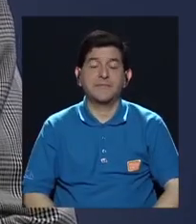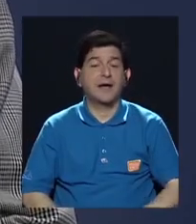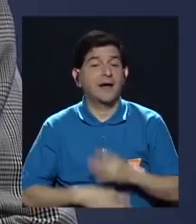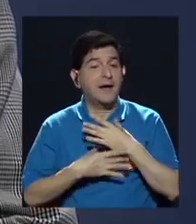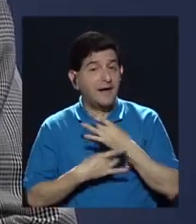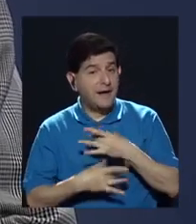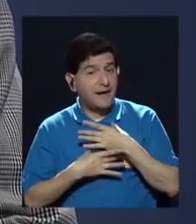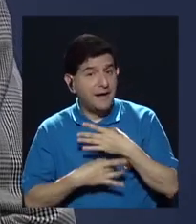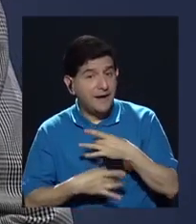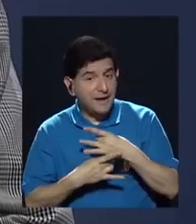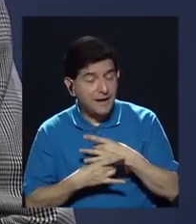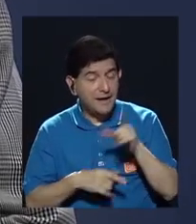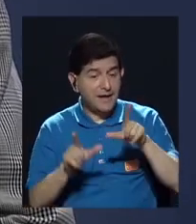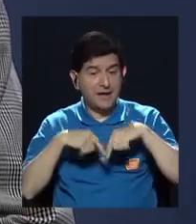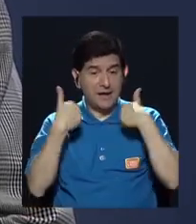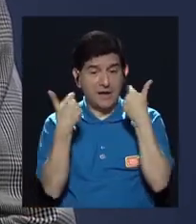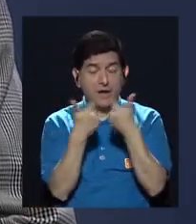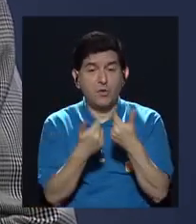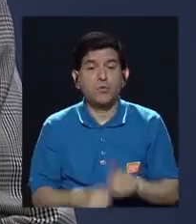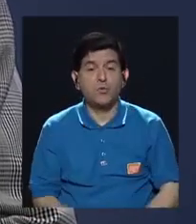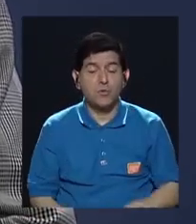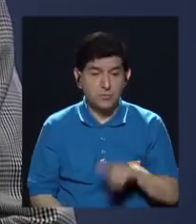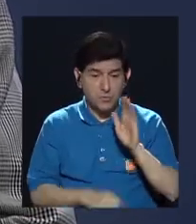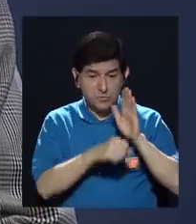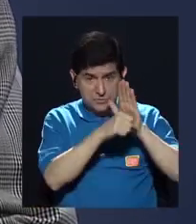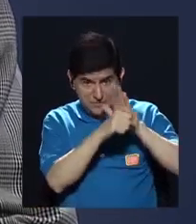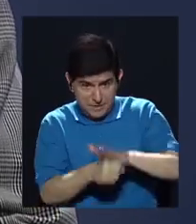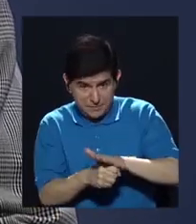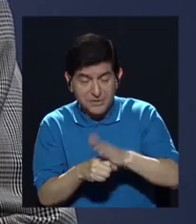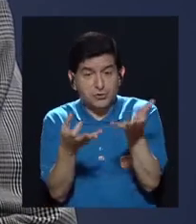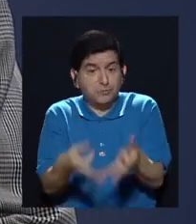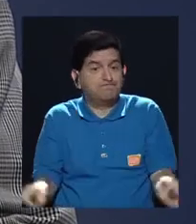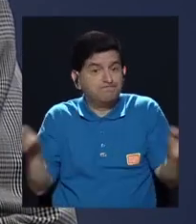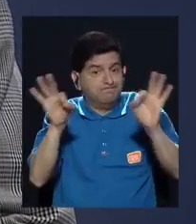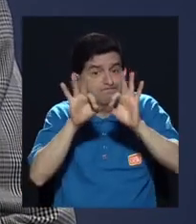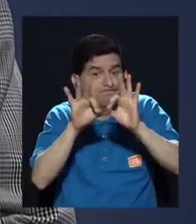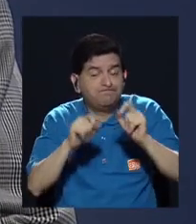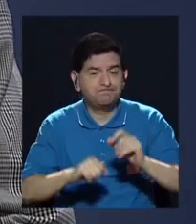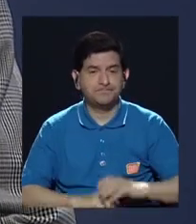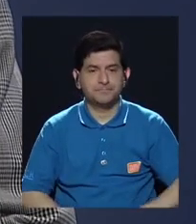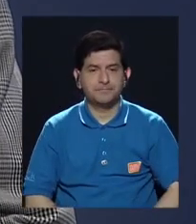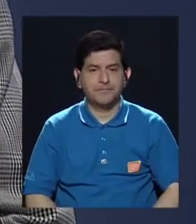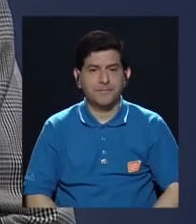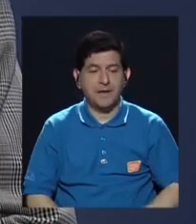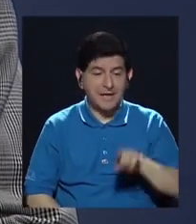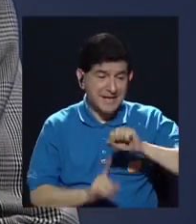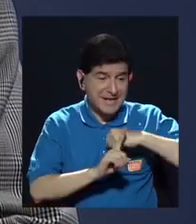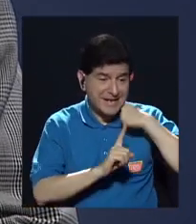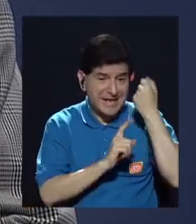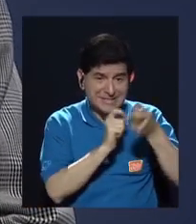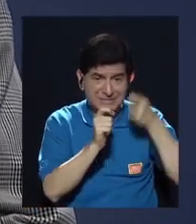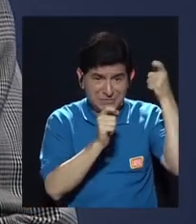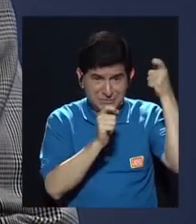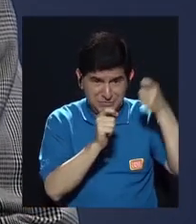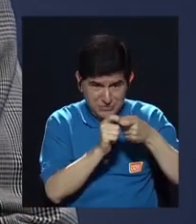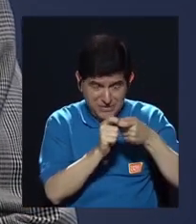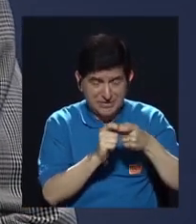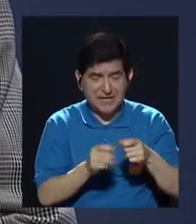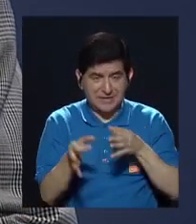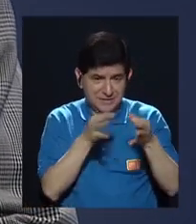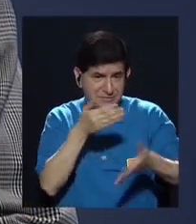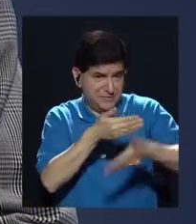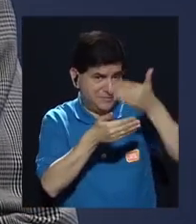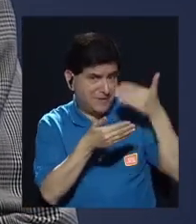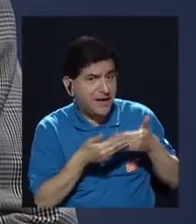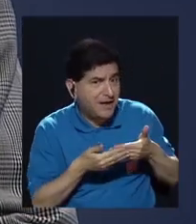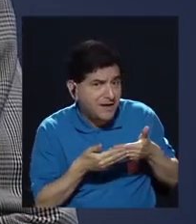qué interesante cómo operaron esas fuerzas incontrastables. Uh-huh. Y entonces en esas condiciones es